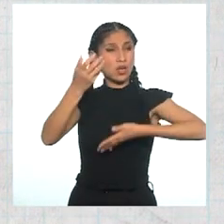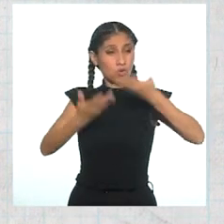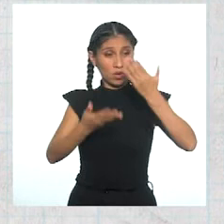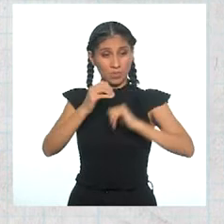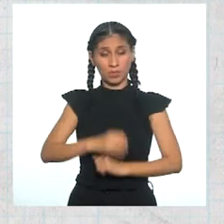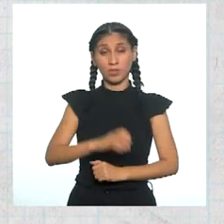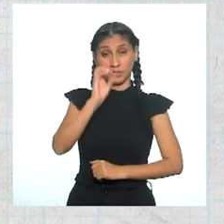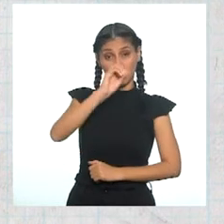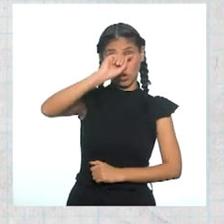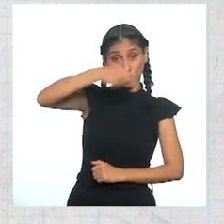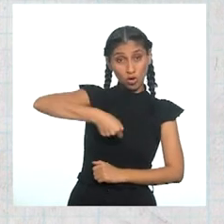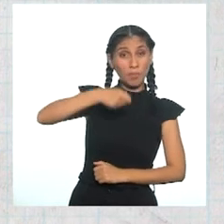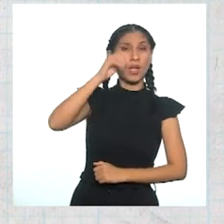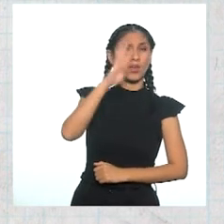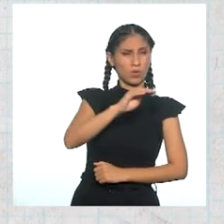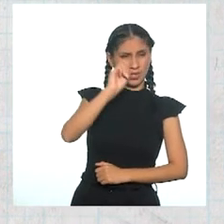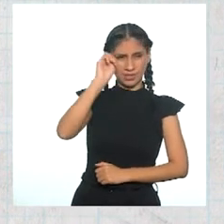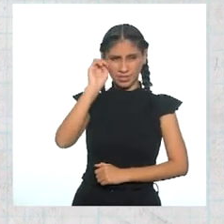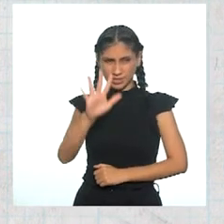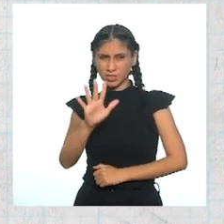un volumen de